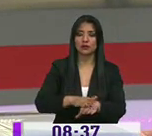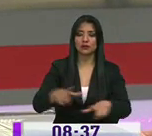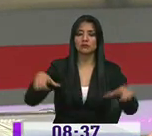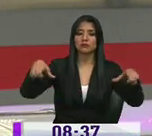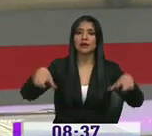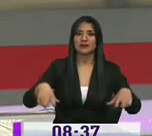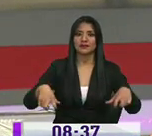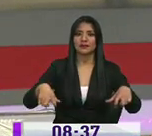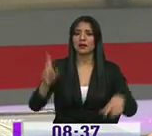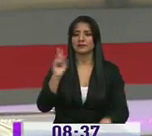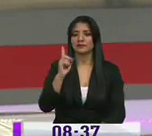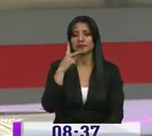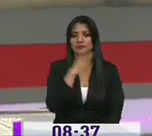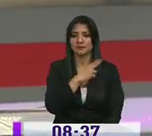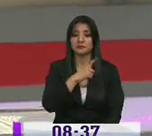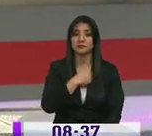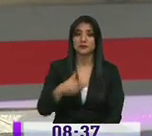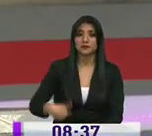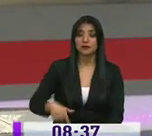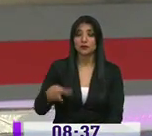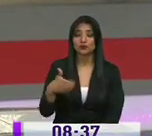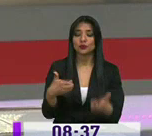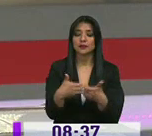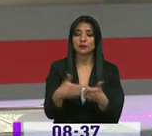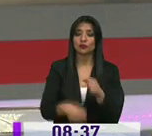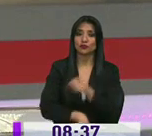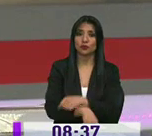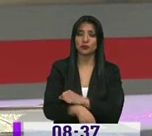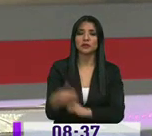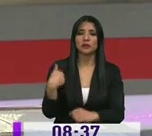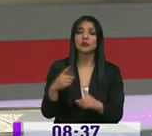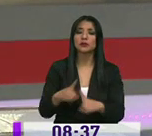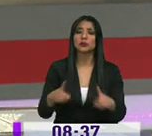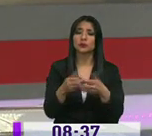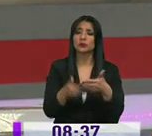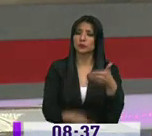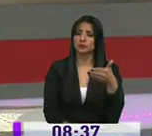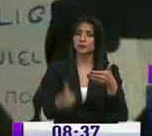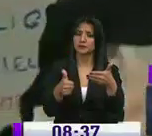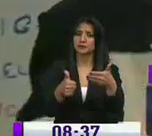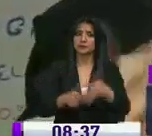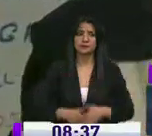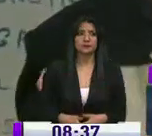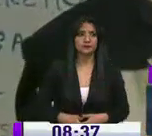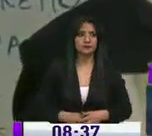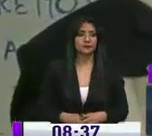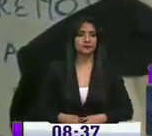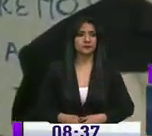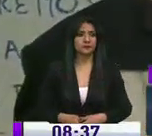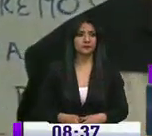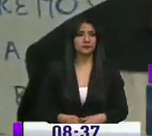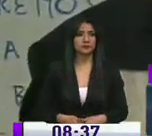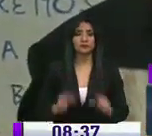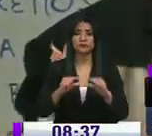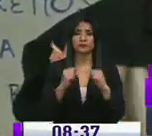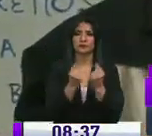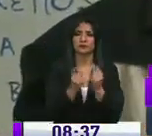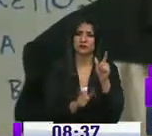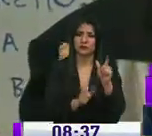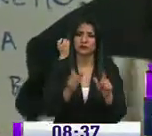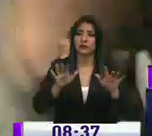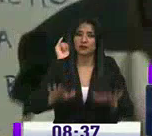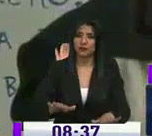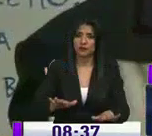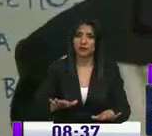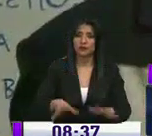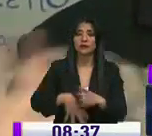según el presidente de la liga tiene todos los documentos en orden pero un grupo de moradores si cree acá y